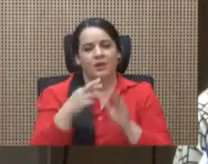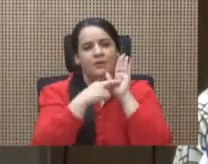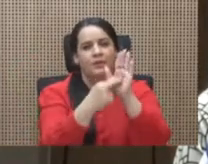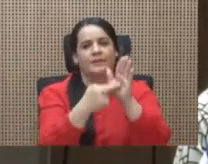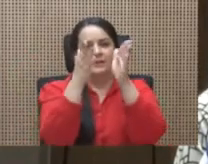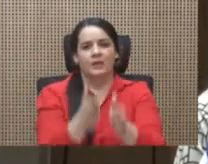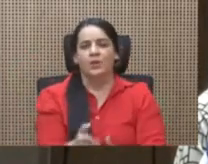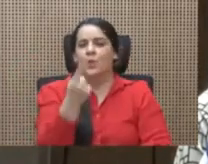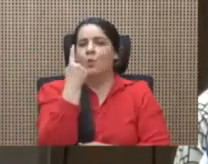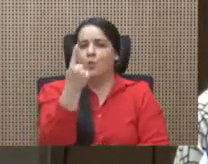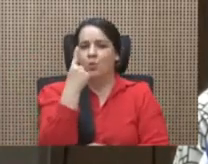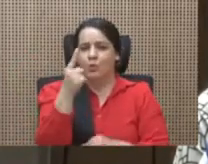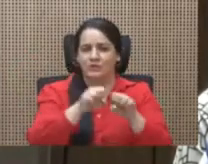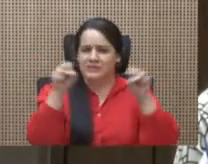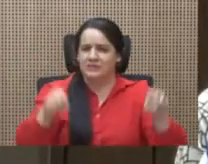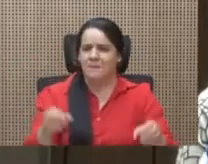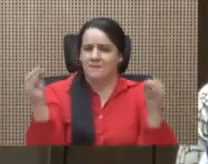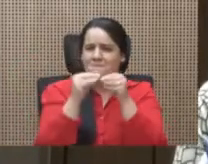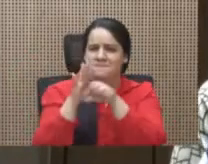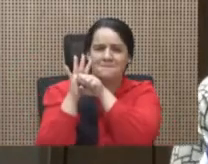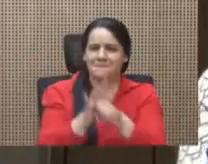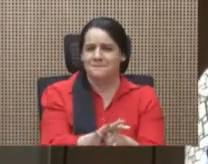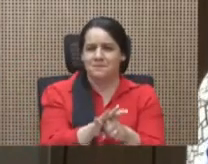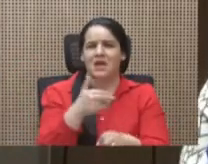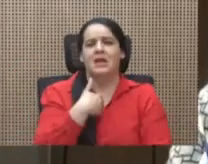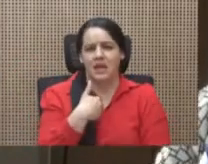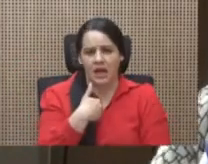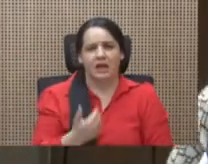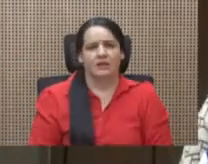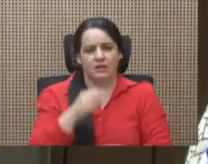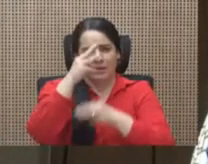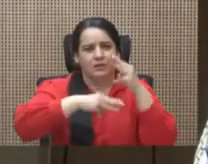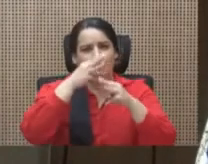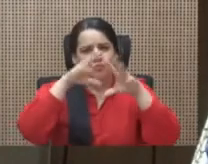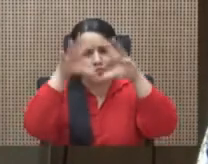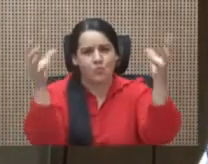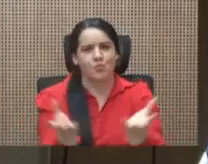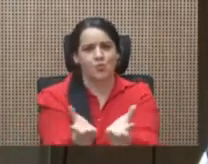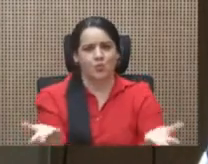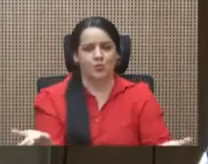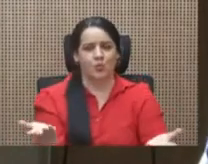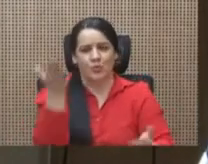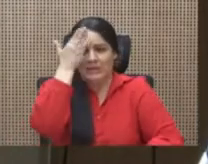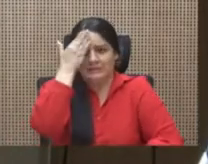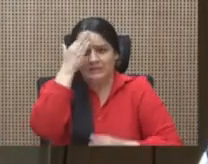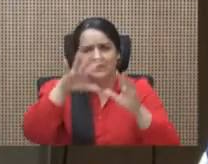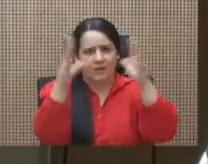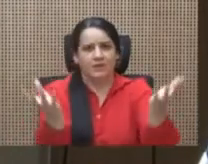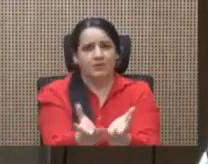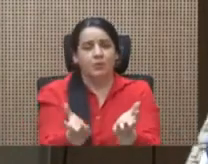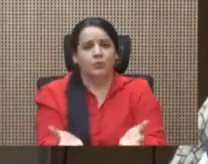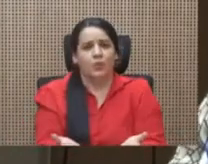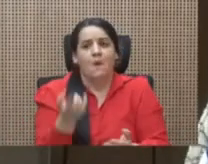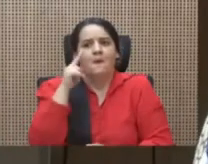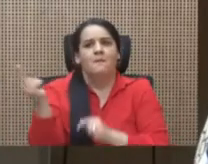representante de uno de los regímenes más opresivos que conoce el mundo hoy en día, para